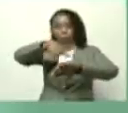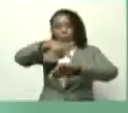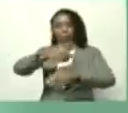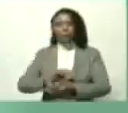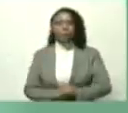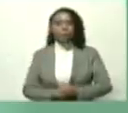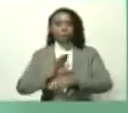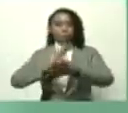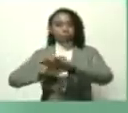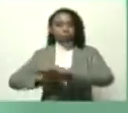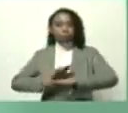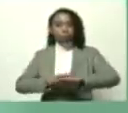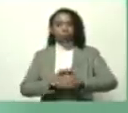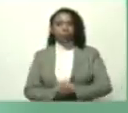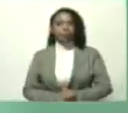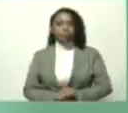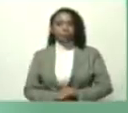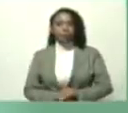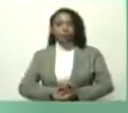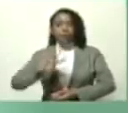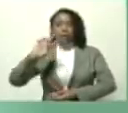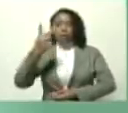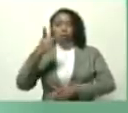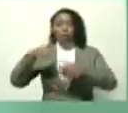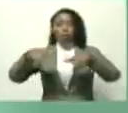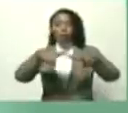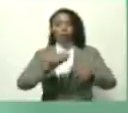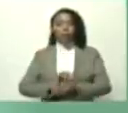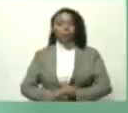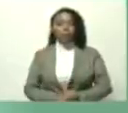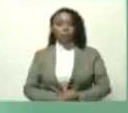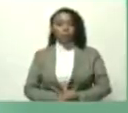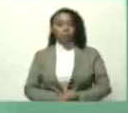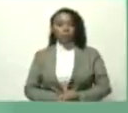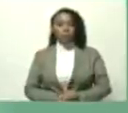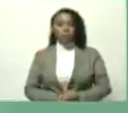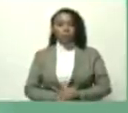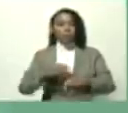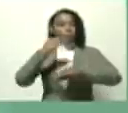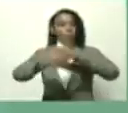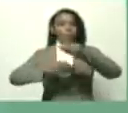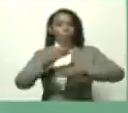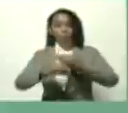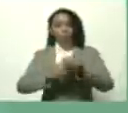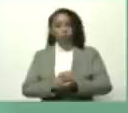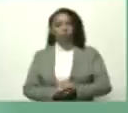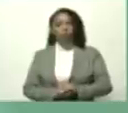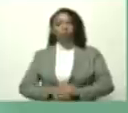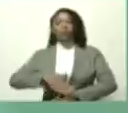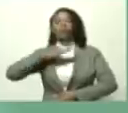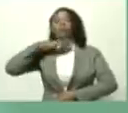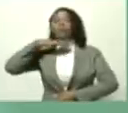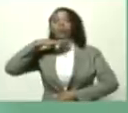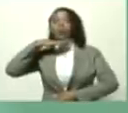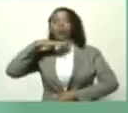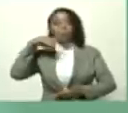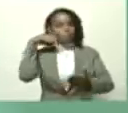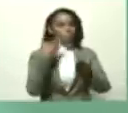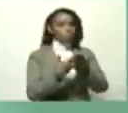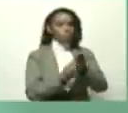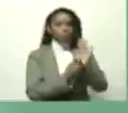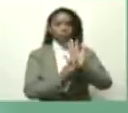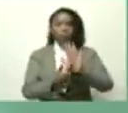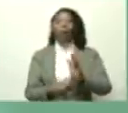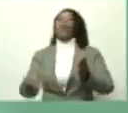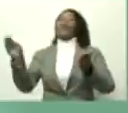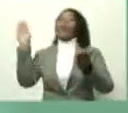horas. Y en segundo lugar, generar suficientes evidencias que